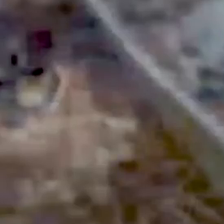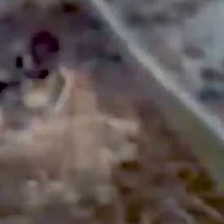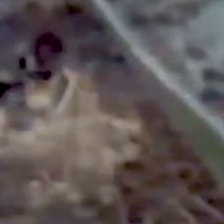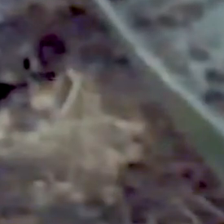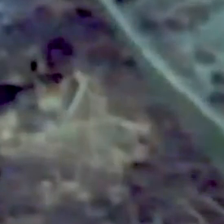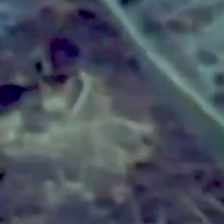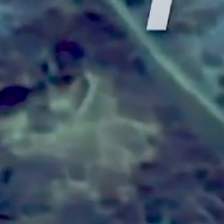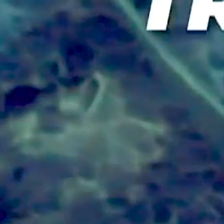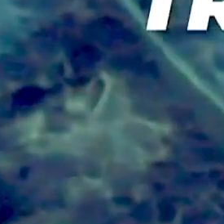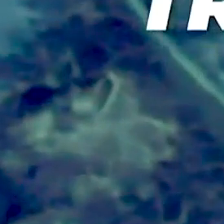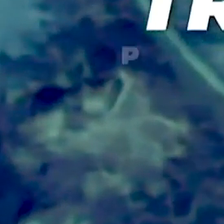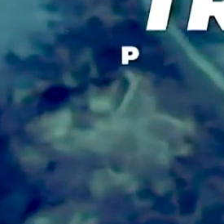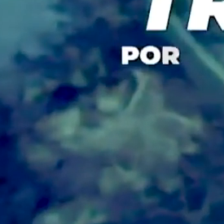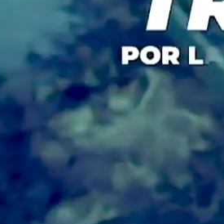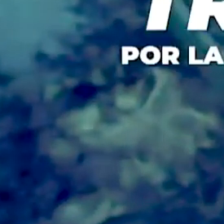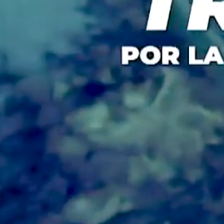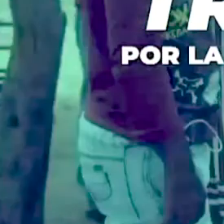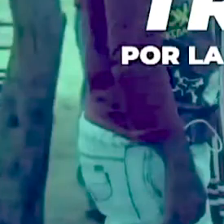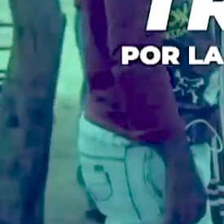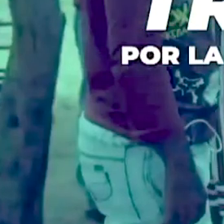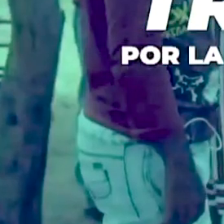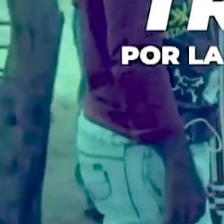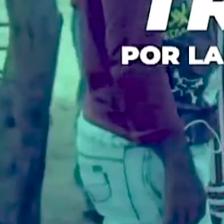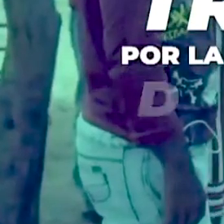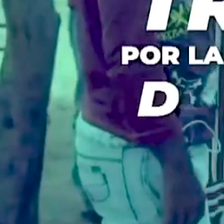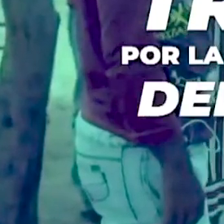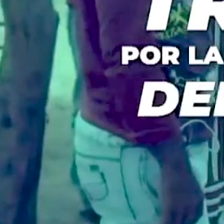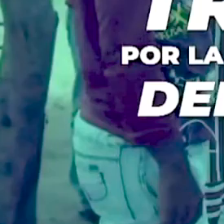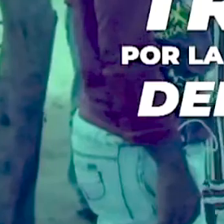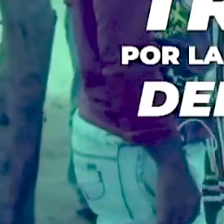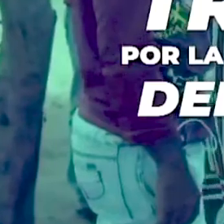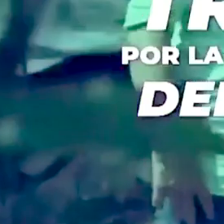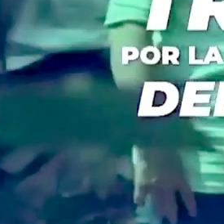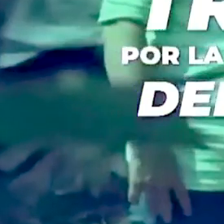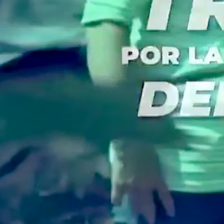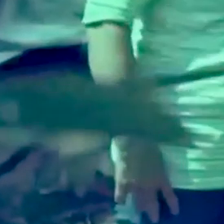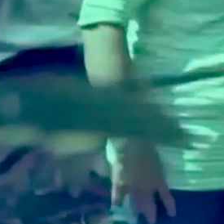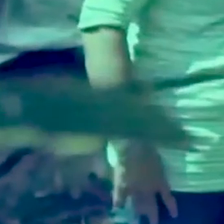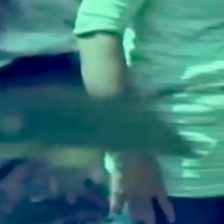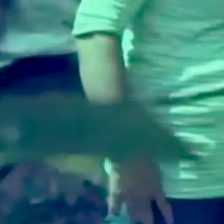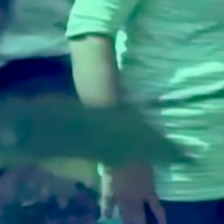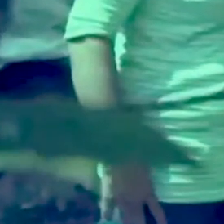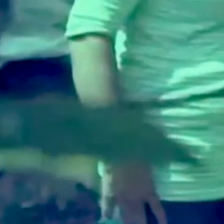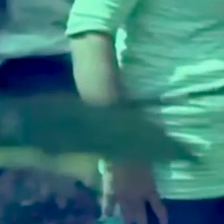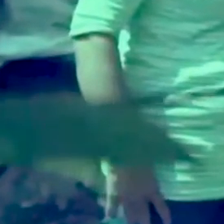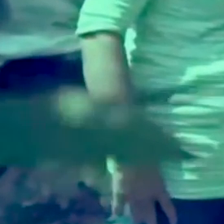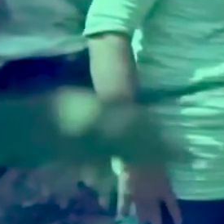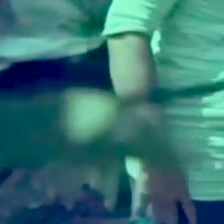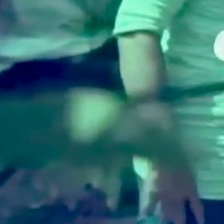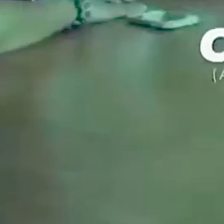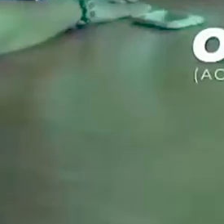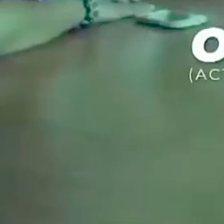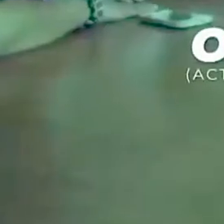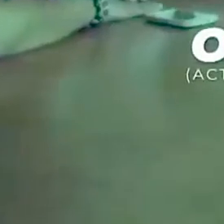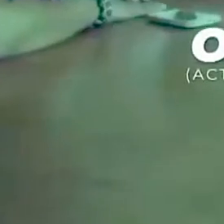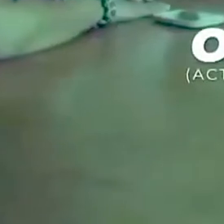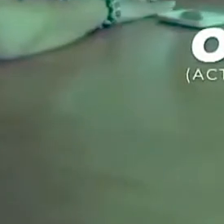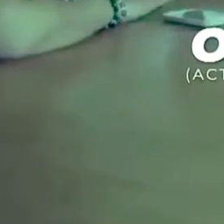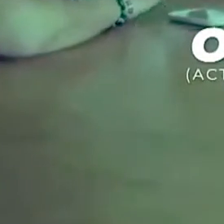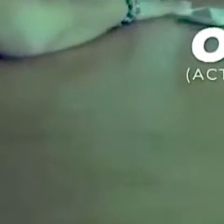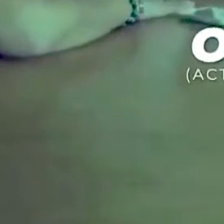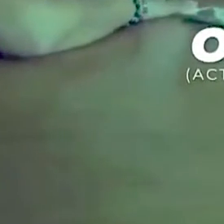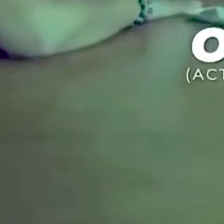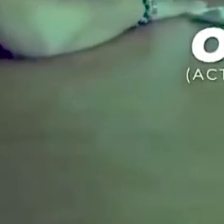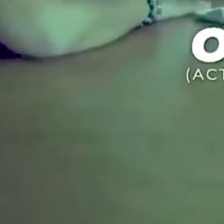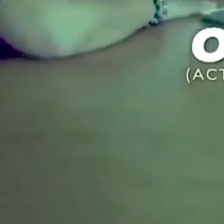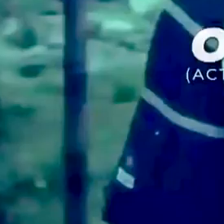mujeres. En la Procuraduría General de la Nación trabajamos por la puesta en marcha del Acuerdo de Paz, la Ley de Víctimas y el Estatuto